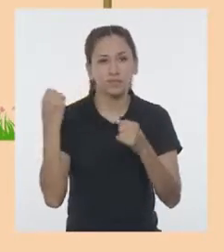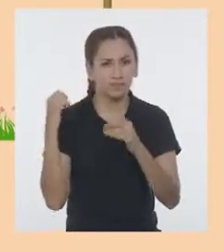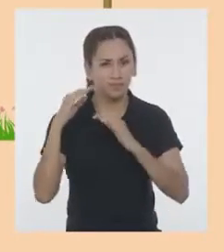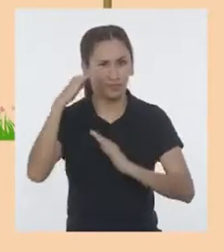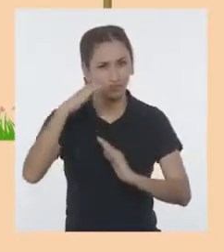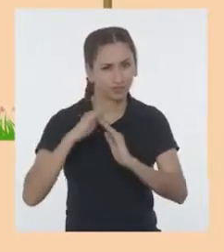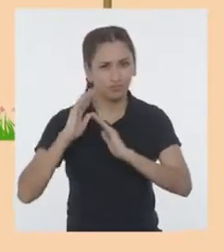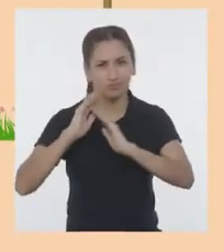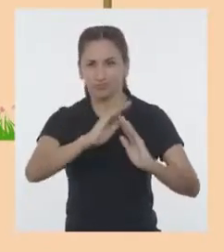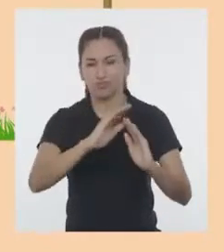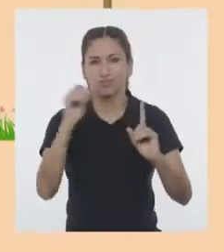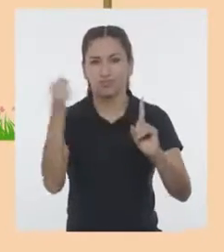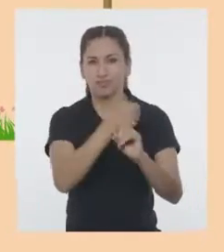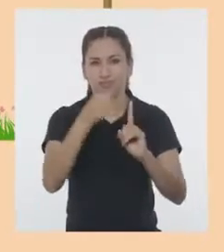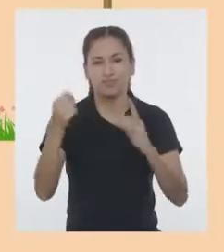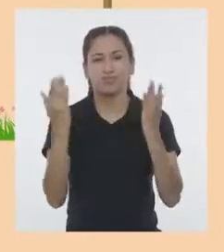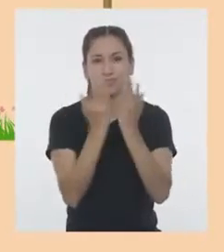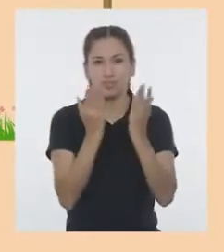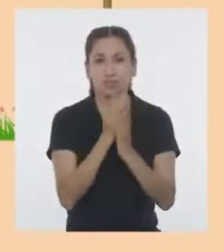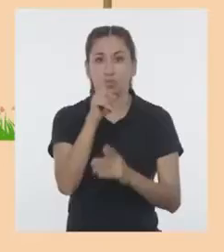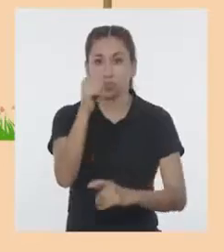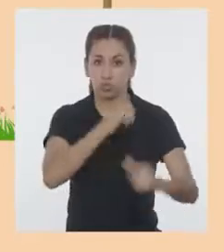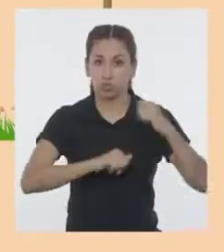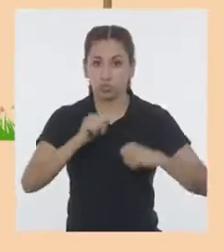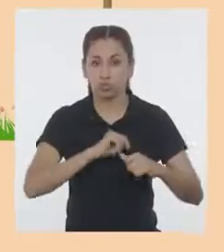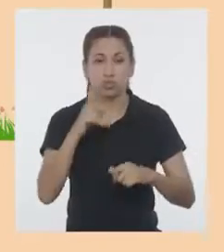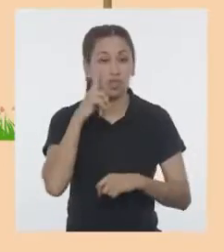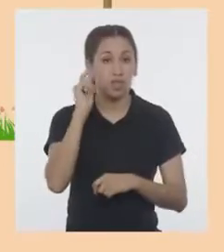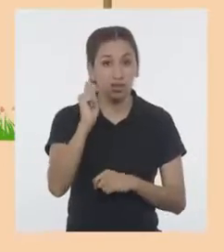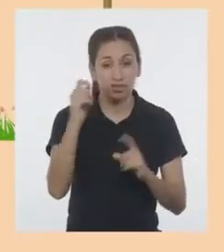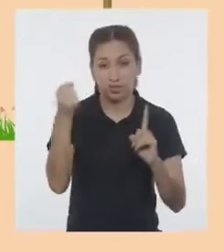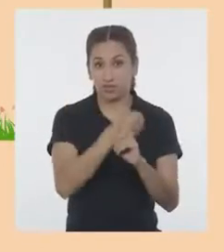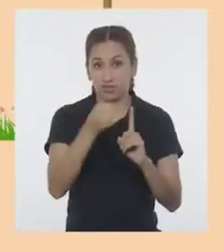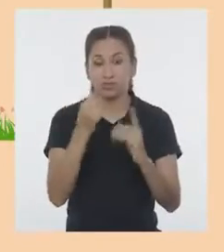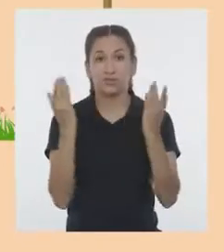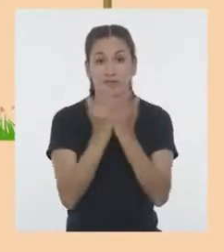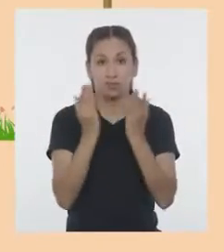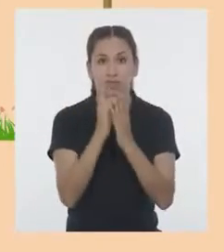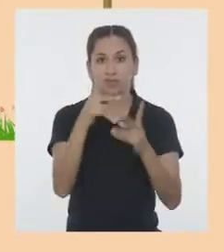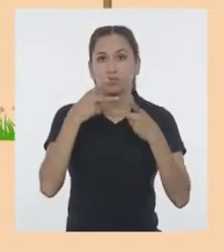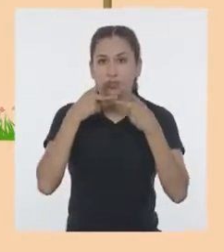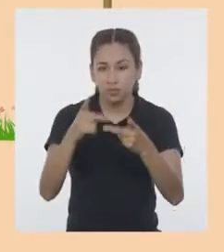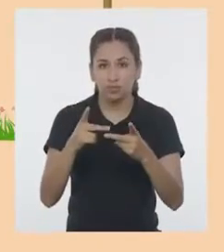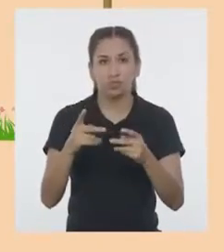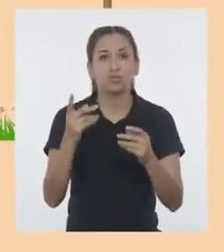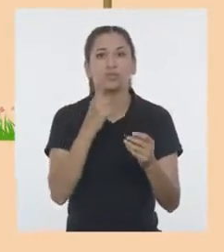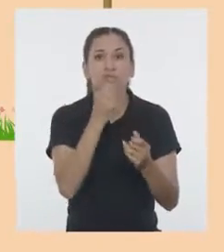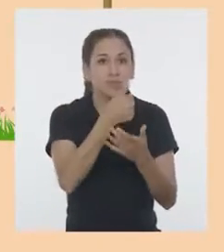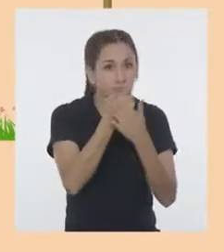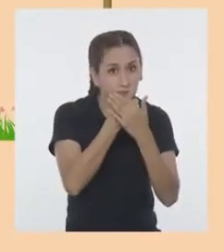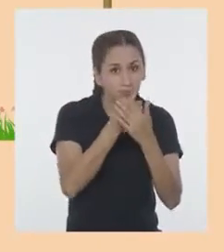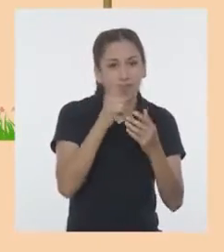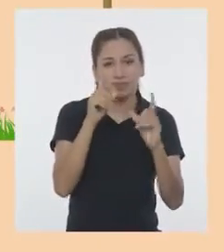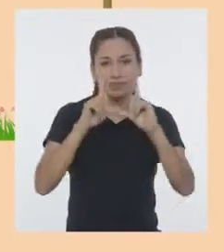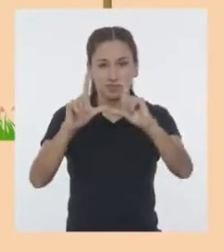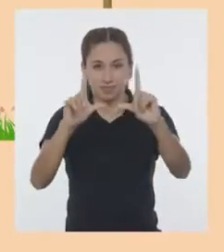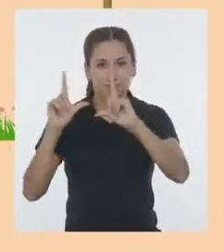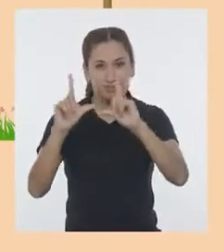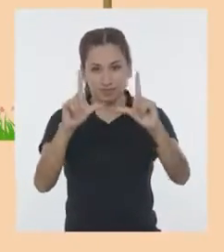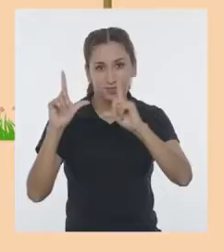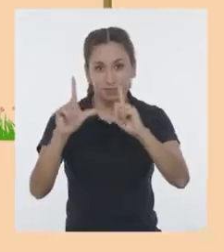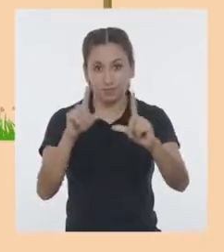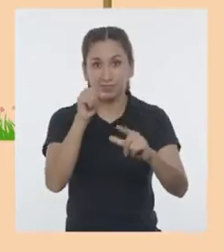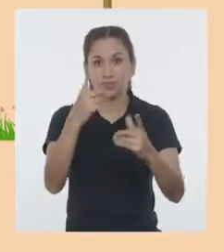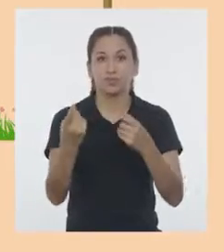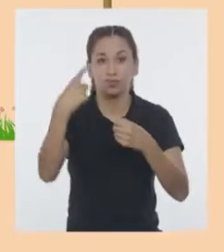y pongámosle un alto a la violencia escolar. Si eres víctima o testigo de violencia escolar, reporta de forma confidencial en nuestros